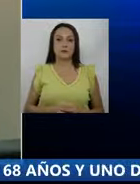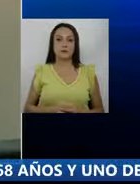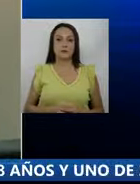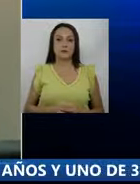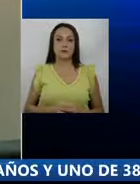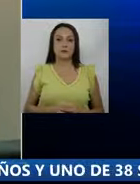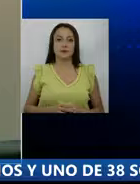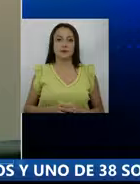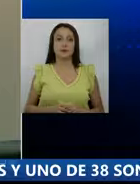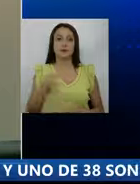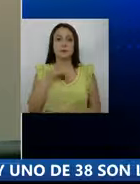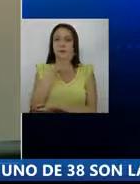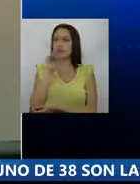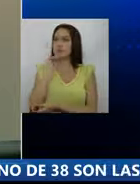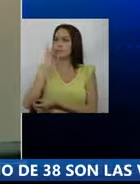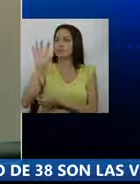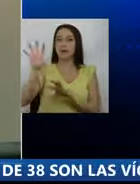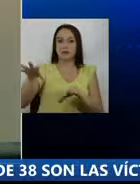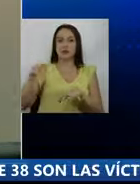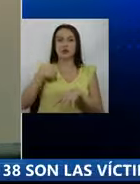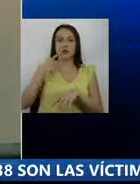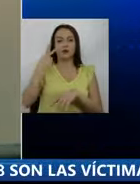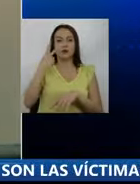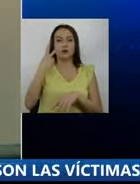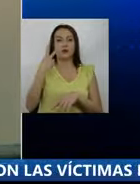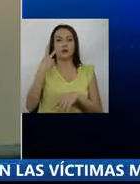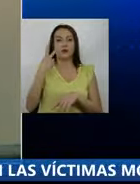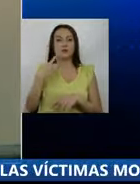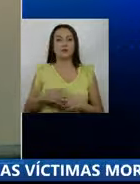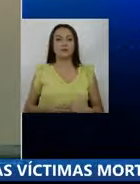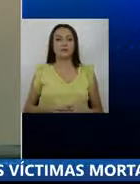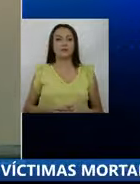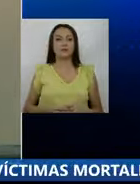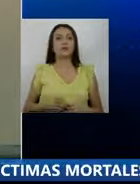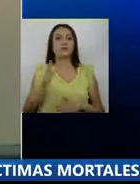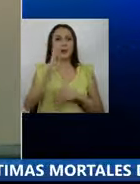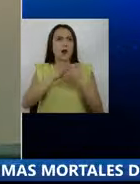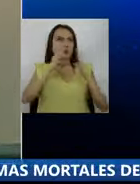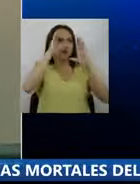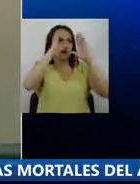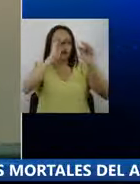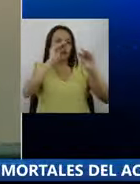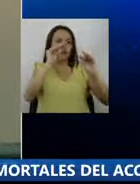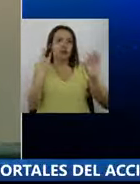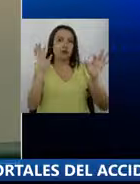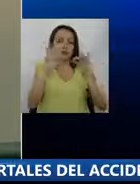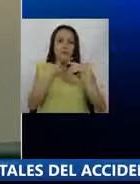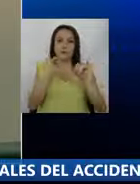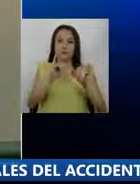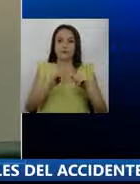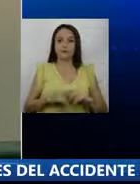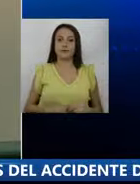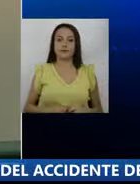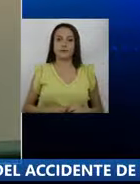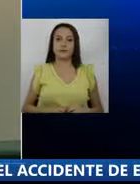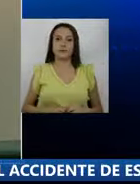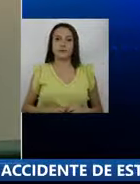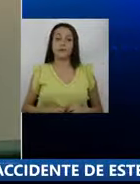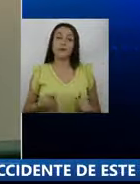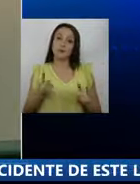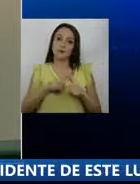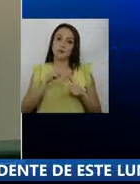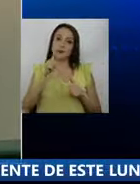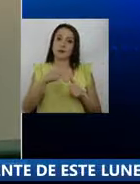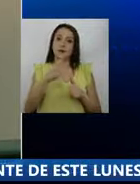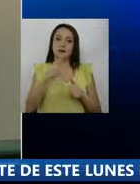magistrados también, pero sí vi alguna nota en medio de comunicación al respecto. Lo primero que debo señalar